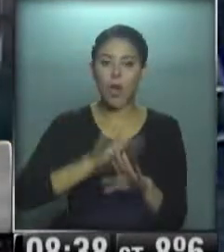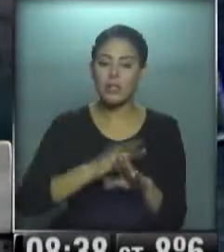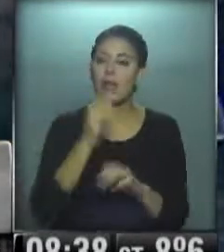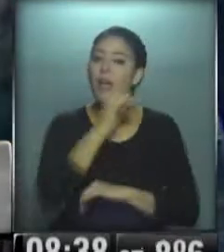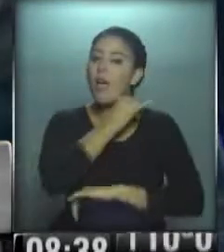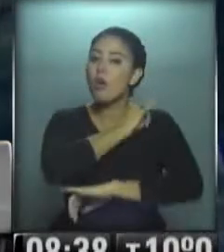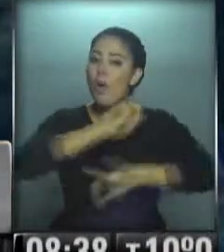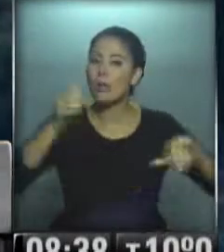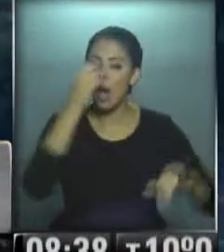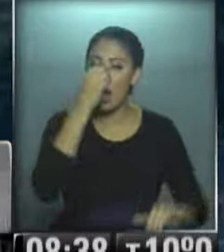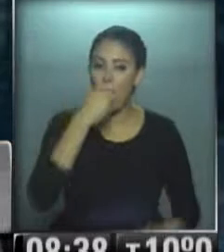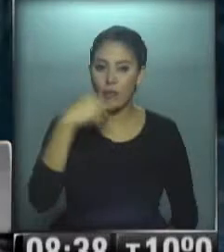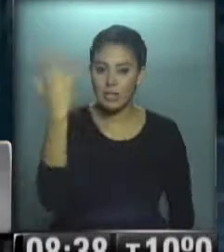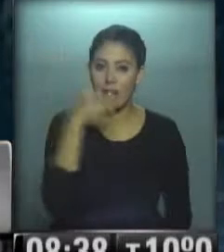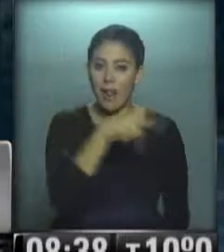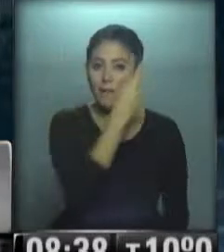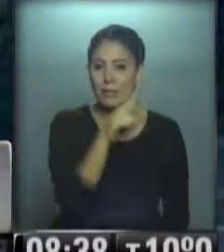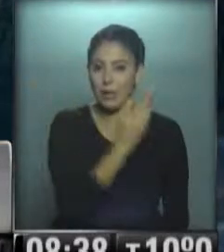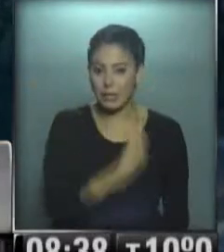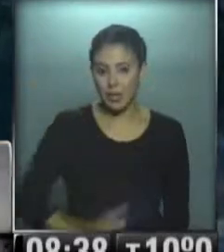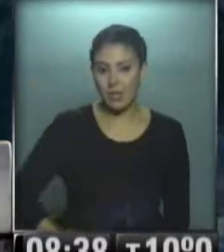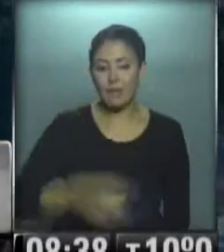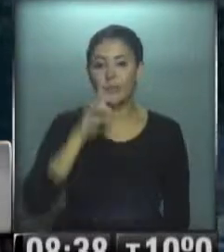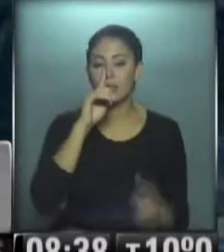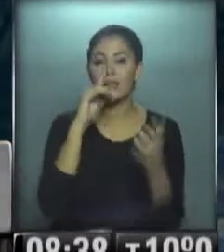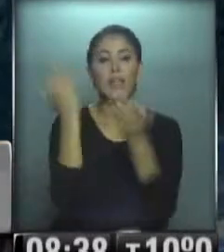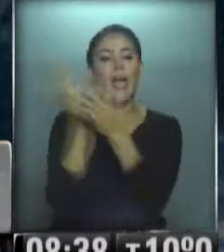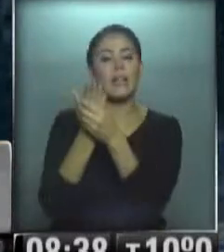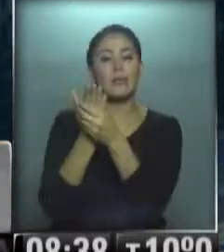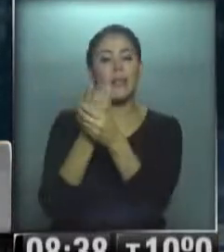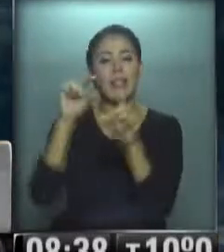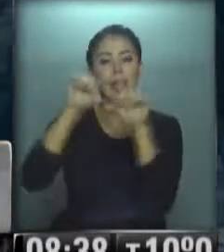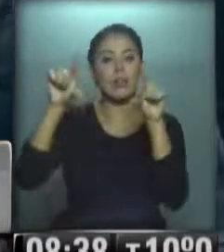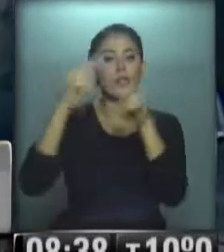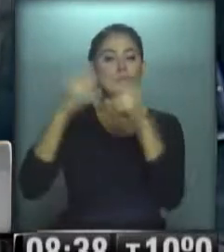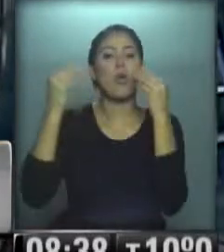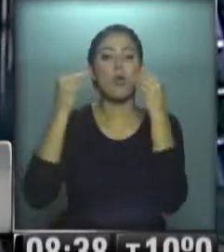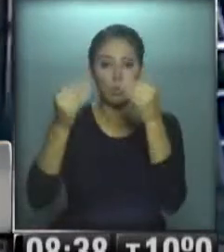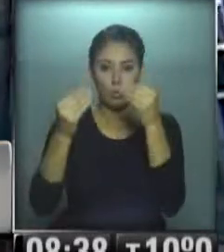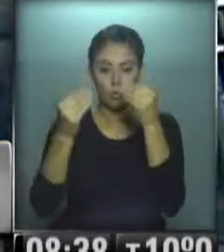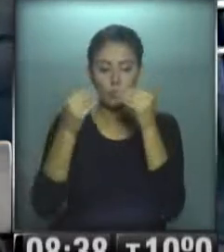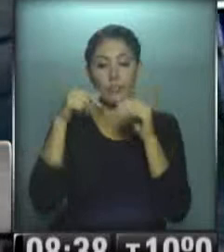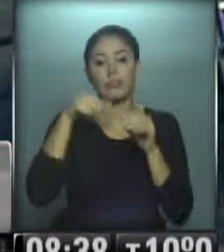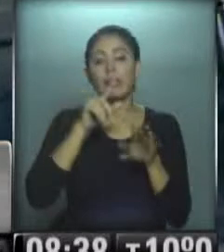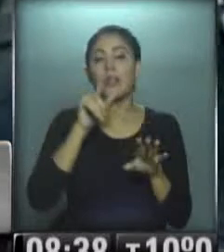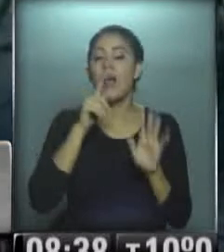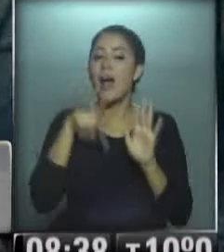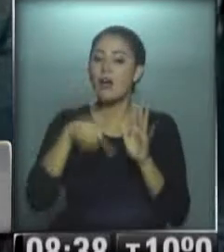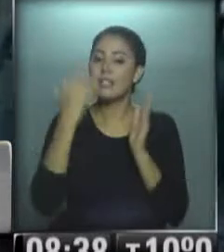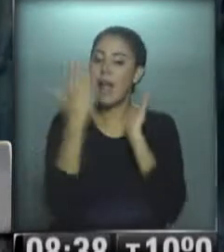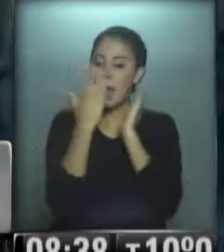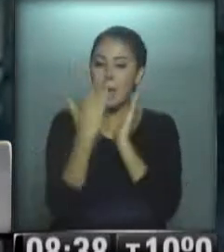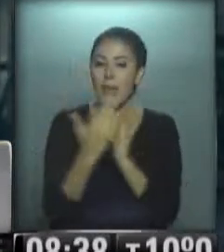comunique oficialmente al vicepresidente cuál es la carátula por lo cual se lo investiga oficialmente por supuesto por negociaciones